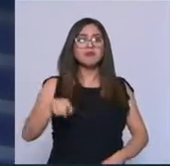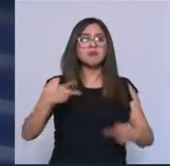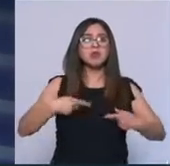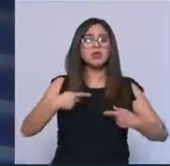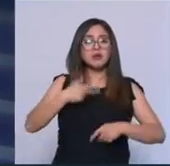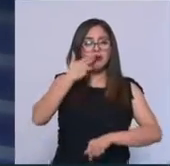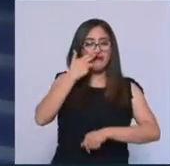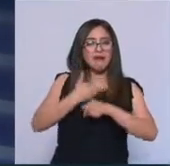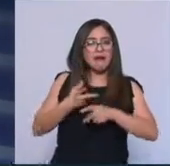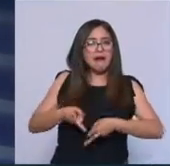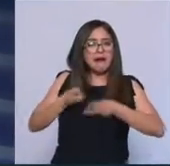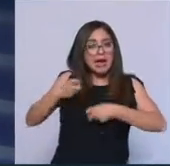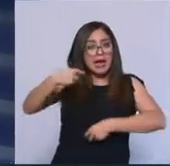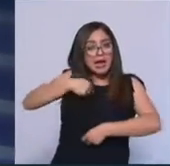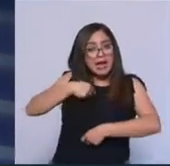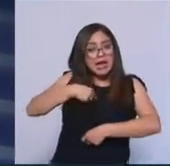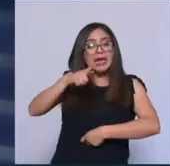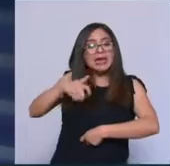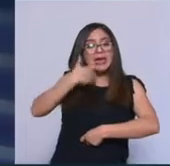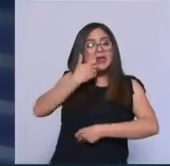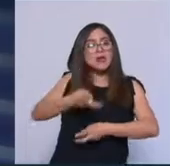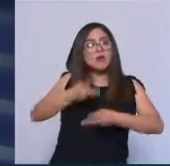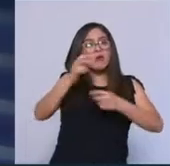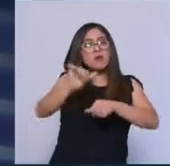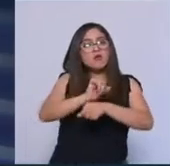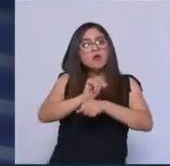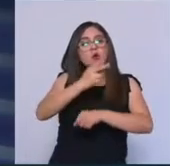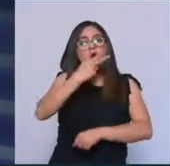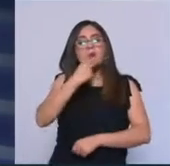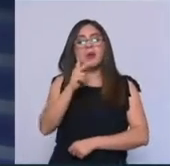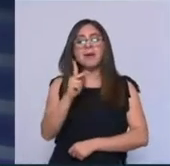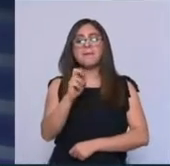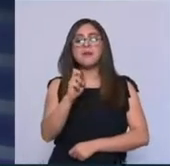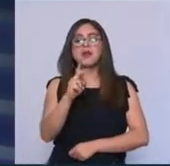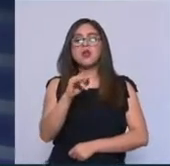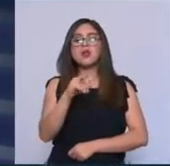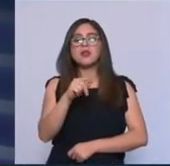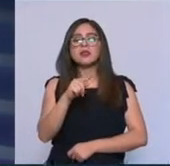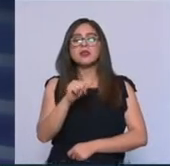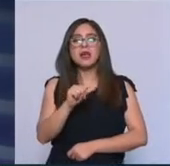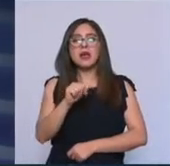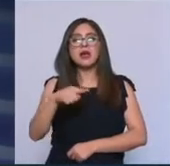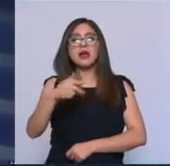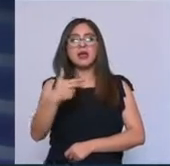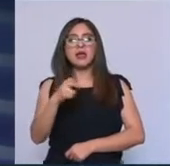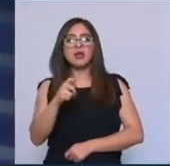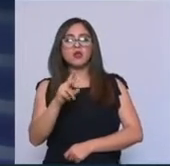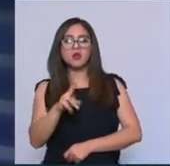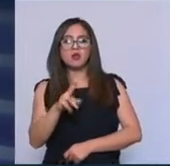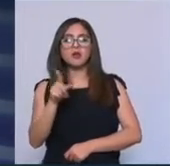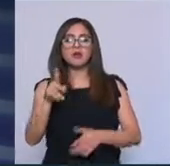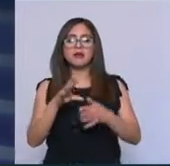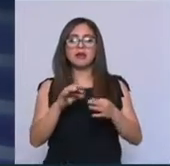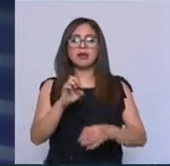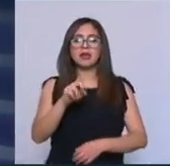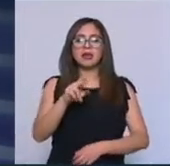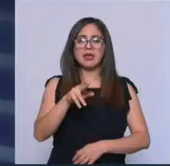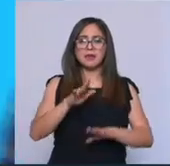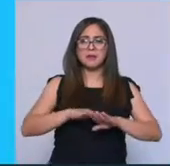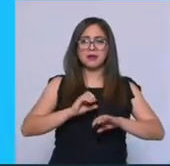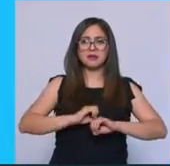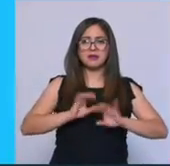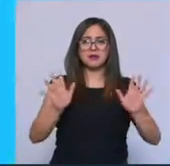delincuentes que intentaron robar el automóvil, ni más ni menos que del periodista Héctor de Mauleón. Eric Pinto nos tiene los detalles, vamos a